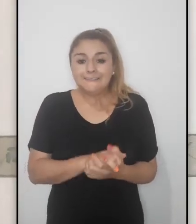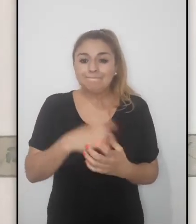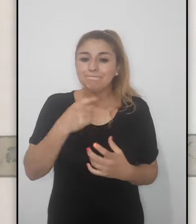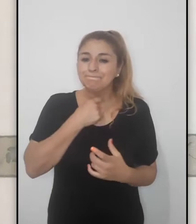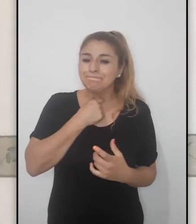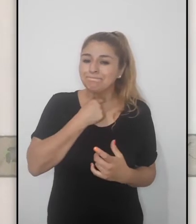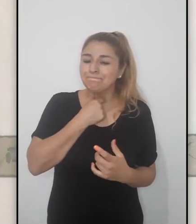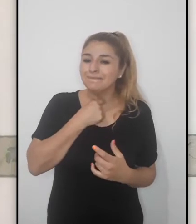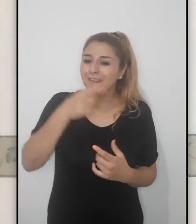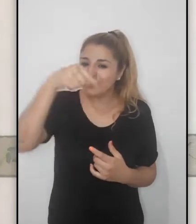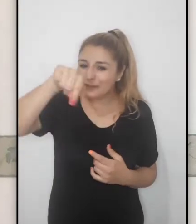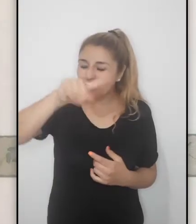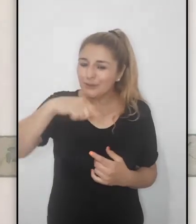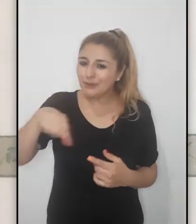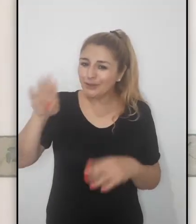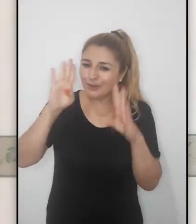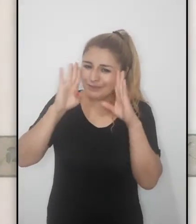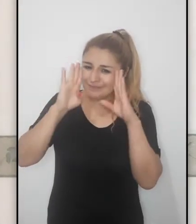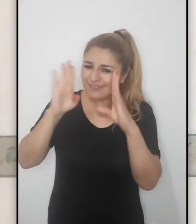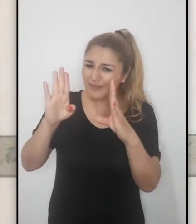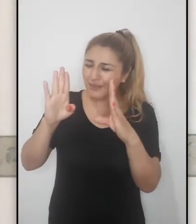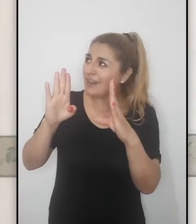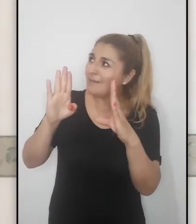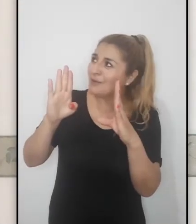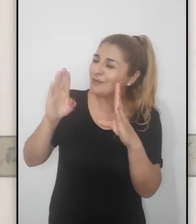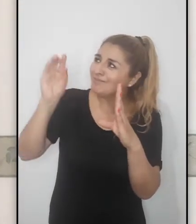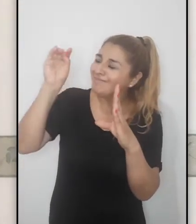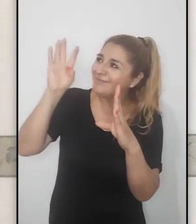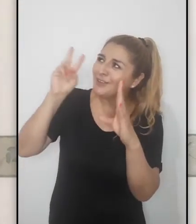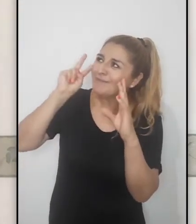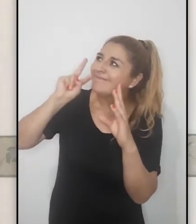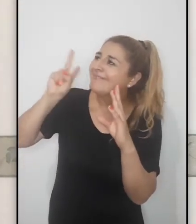con esto quiero que nos enfoquemos en dios como centro